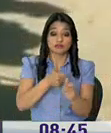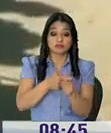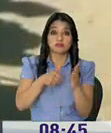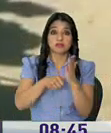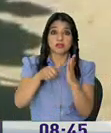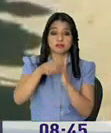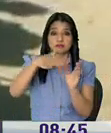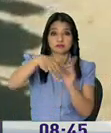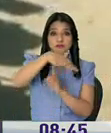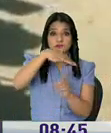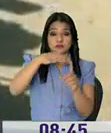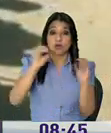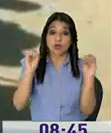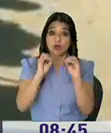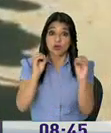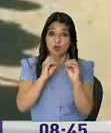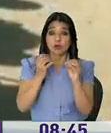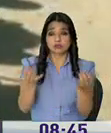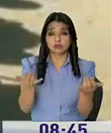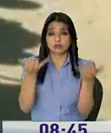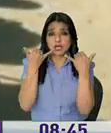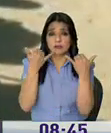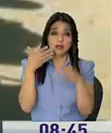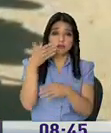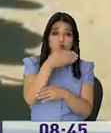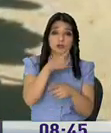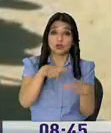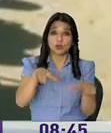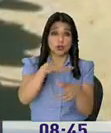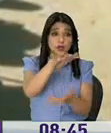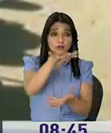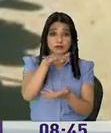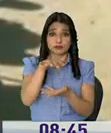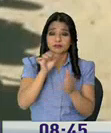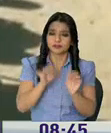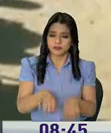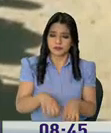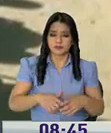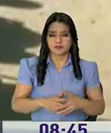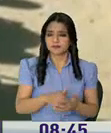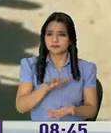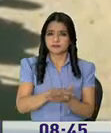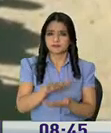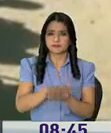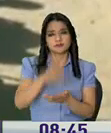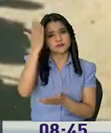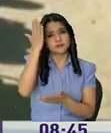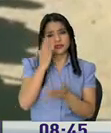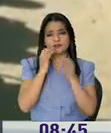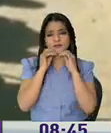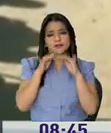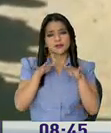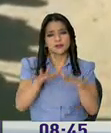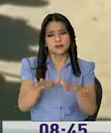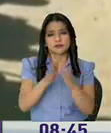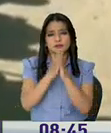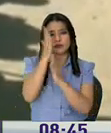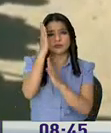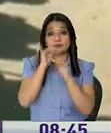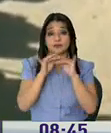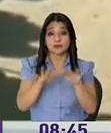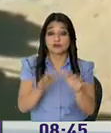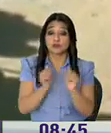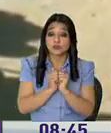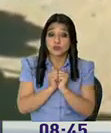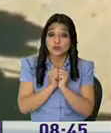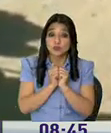Ambiente, o se comunican con nosotros y acudimos al lugar a retirar las donaciones. Que Dios les bendiga siempre y seguimos unidos